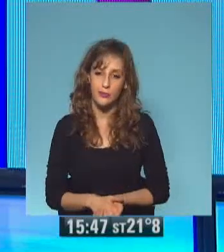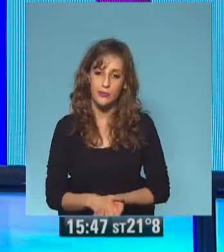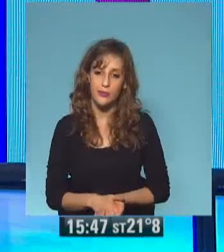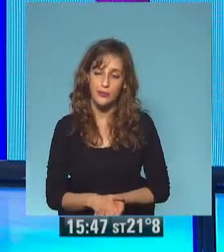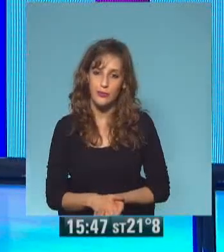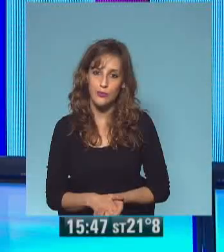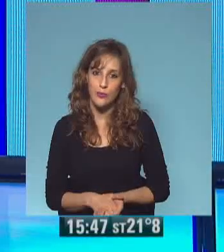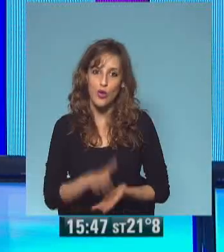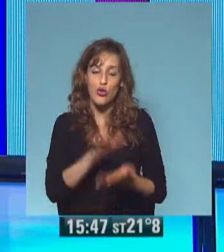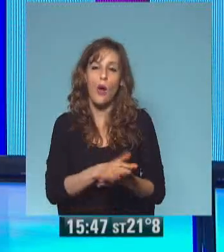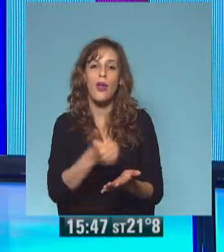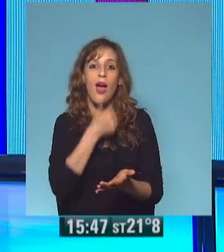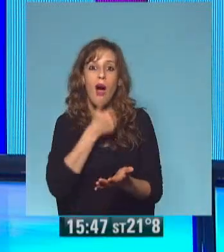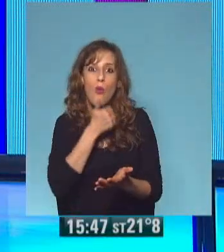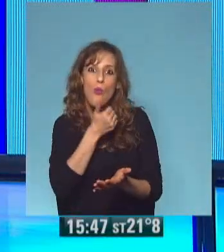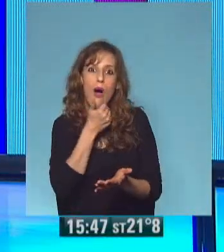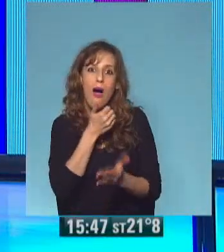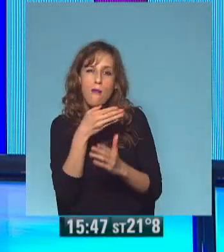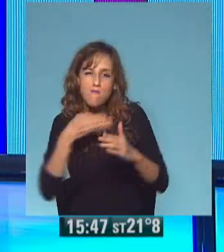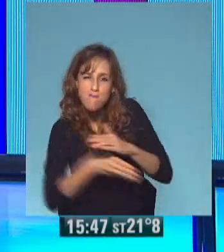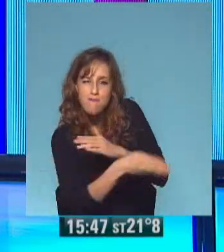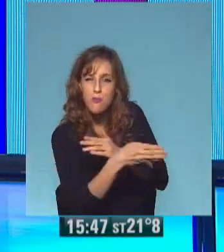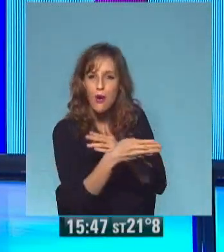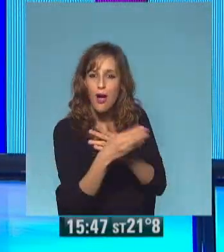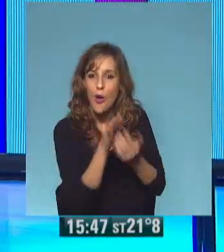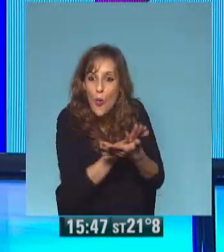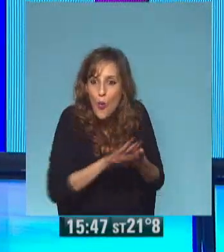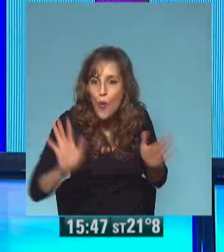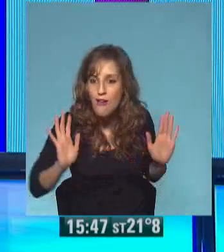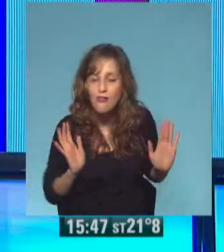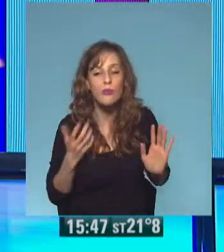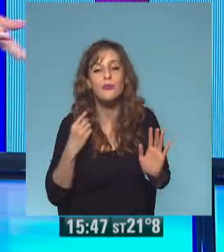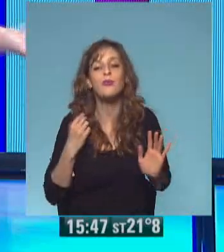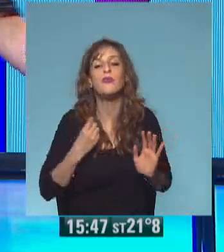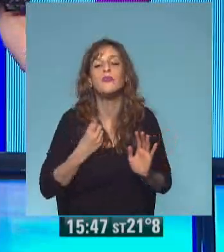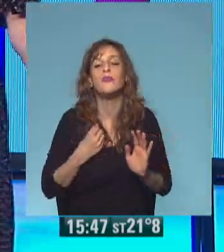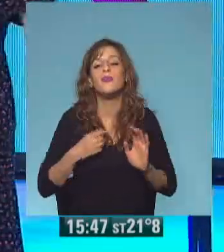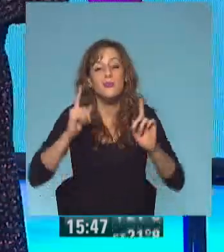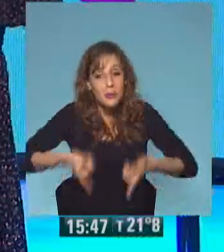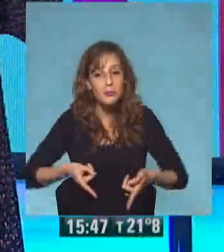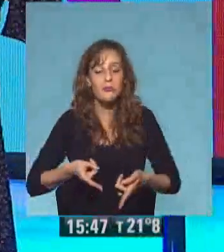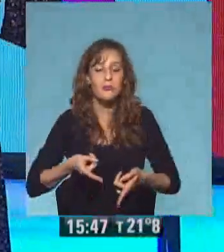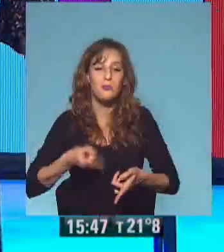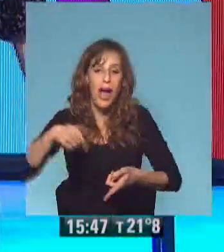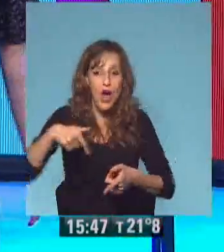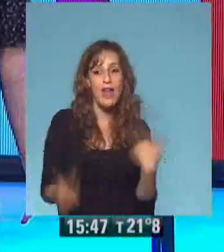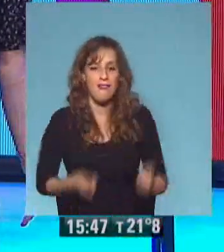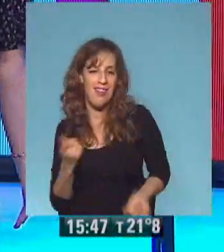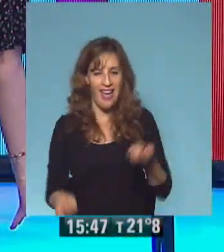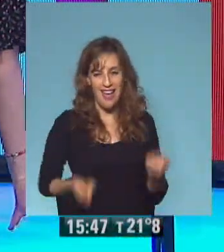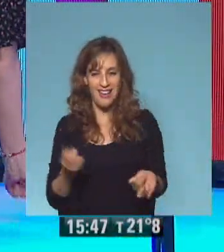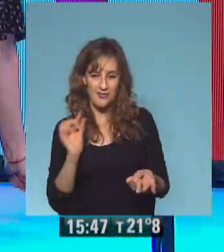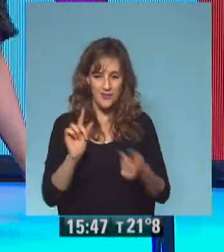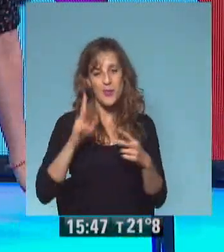Misterios Submarinos. Misterios Submarinos. El capítulo de la ecología, pero antes, vamos a bailar, vamos a mover el esqueleto. Bailamos poquito, nos vemos